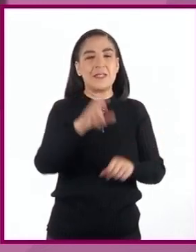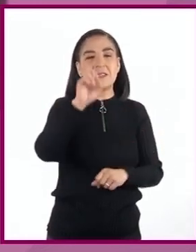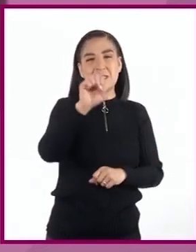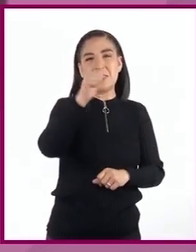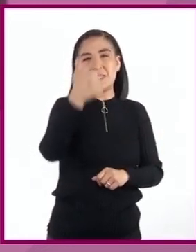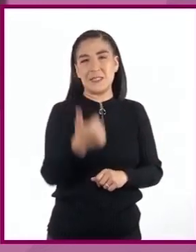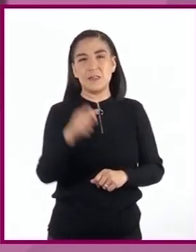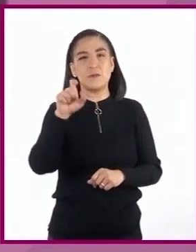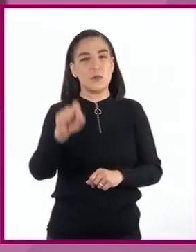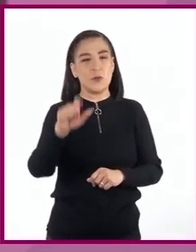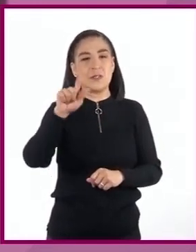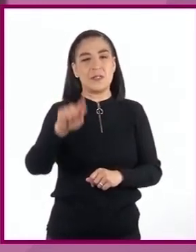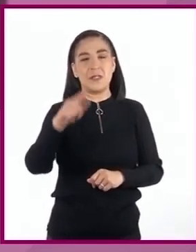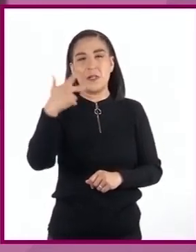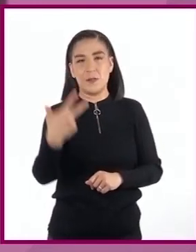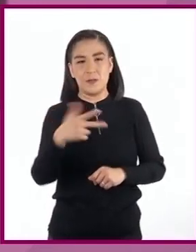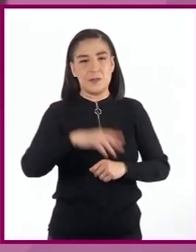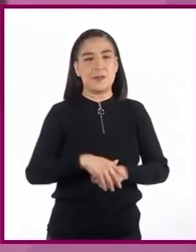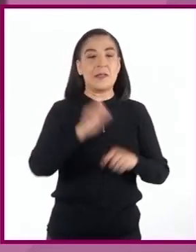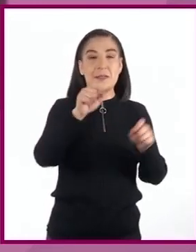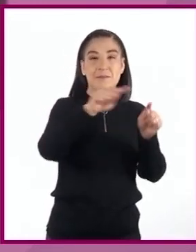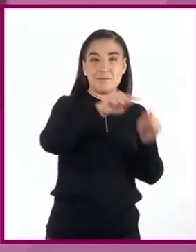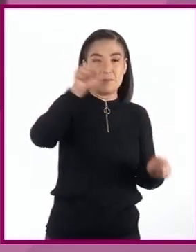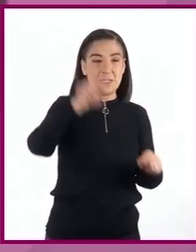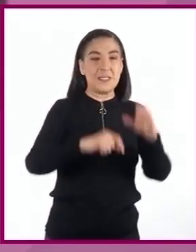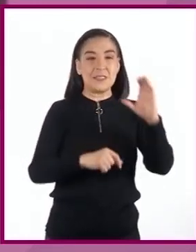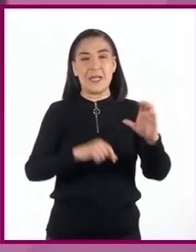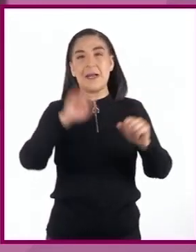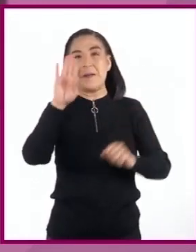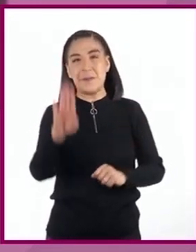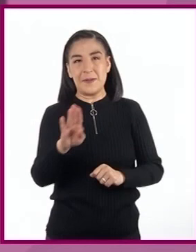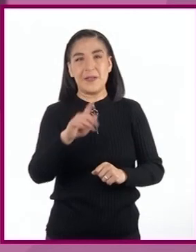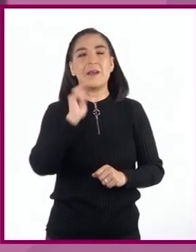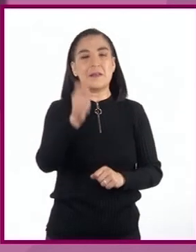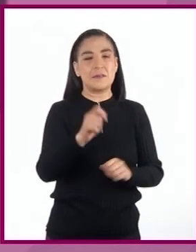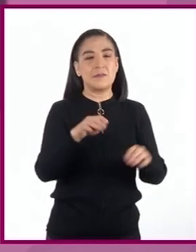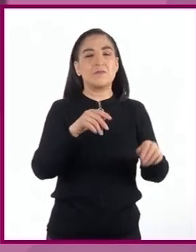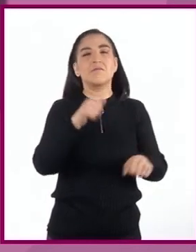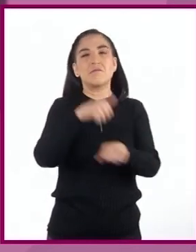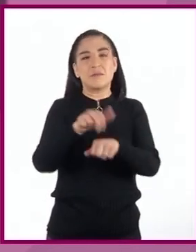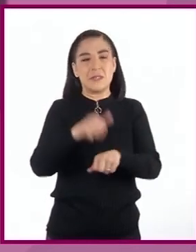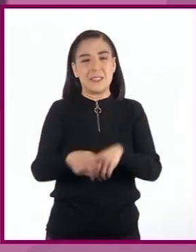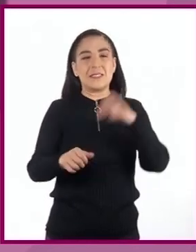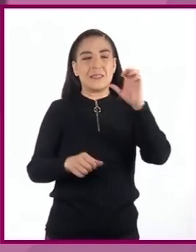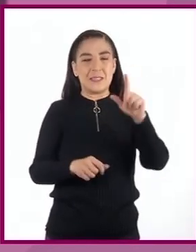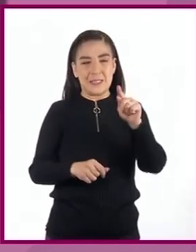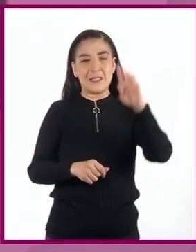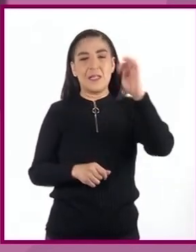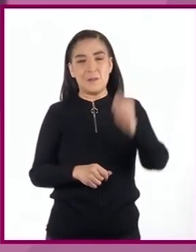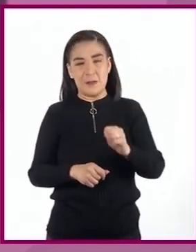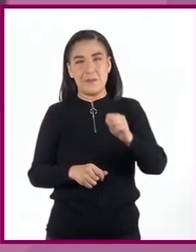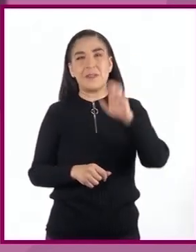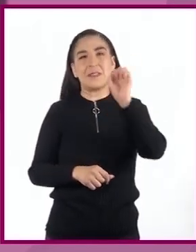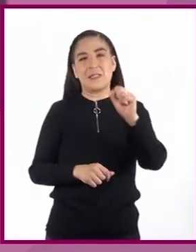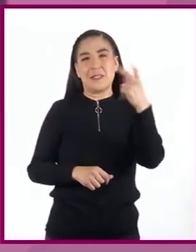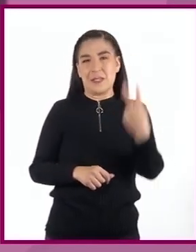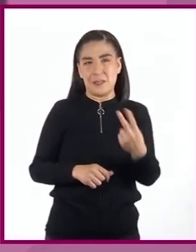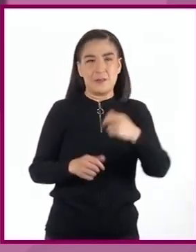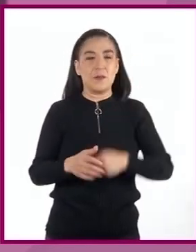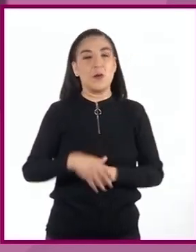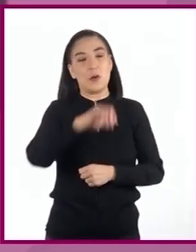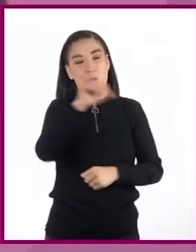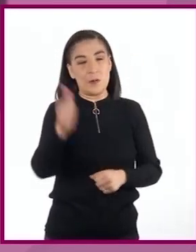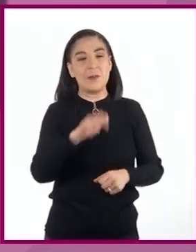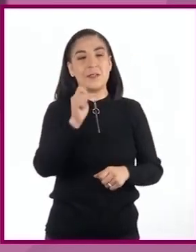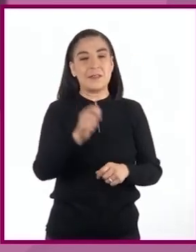66.78 grados. El ángulo PDC una medida de 79.62 grados. Y el lado BD,